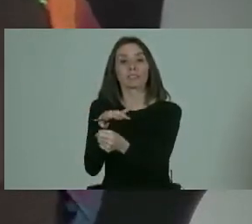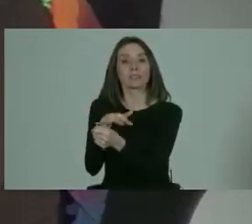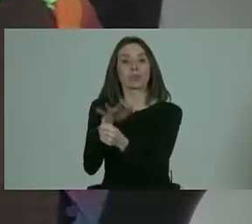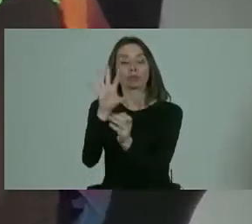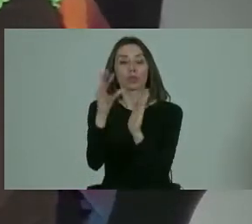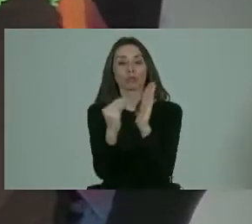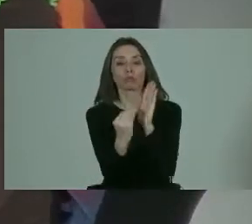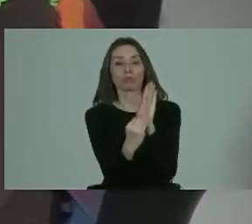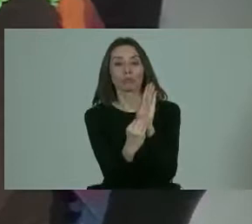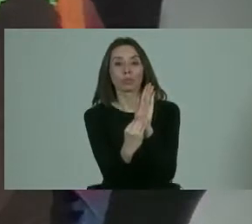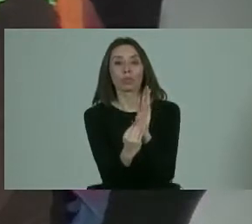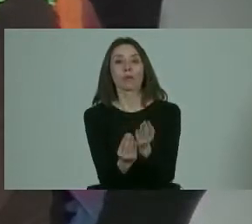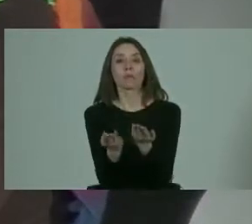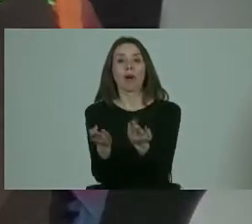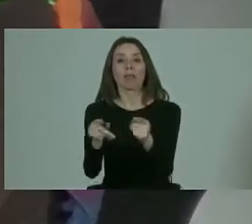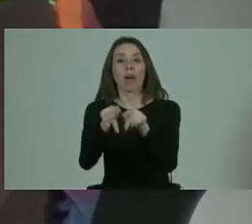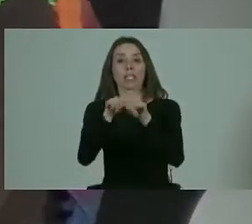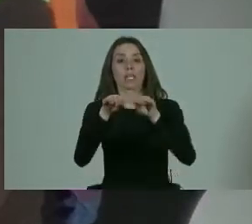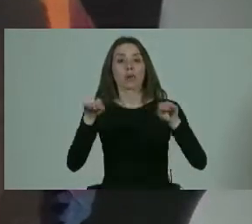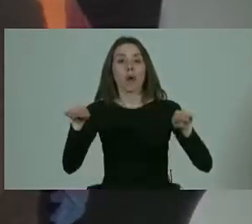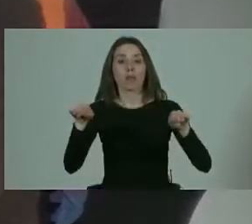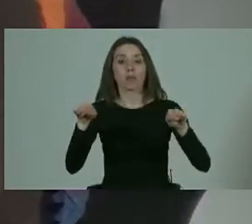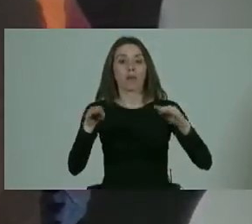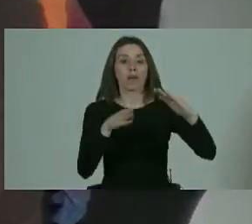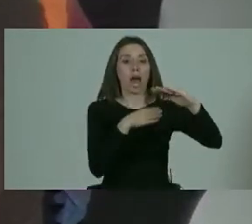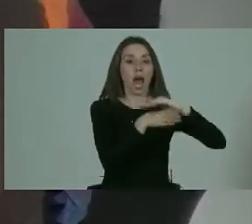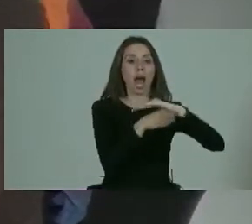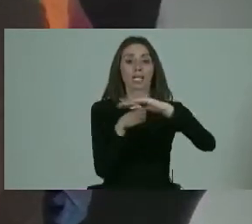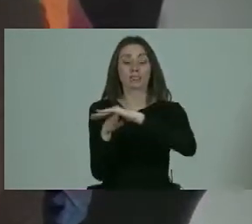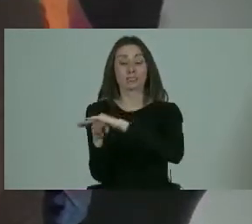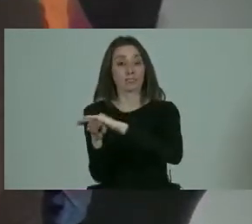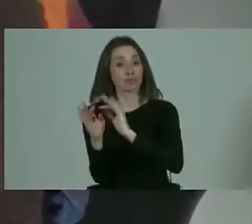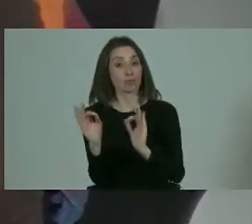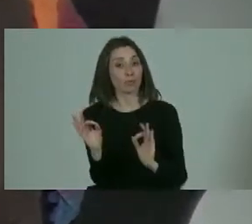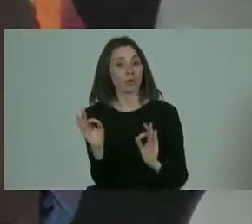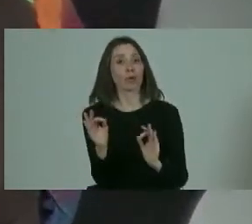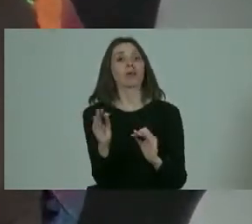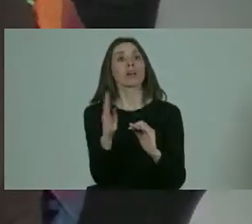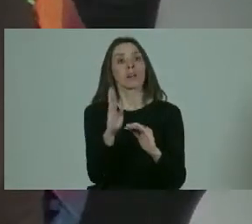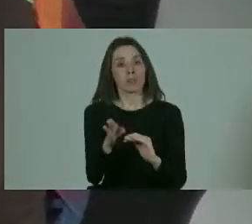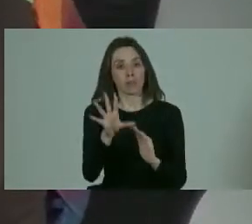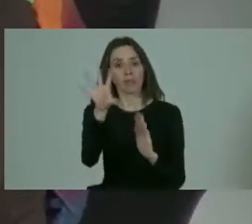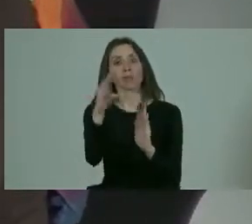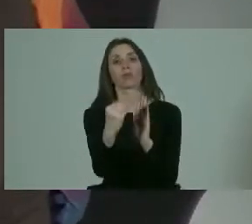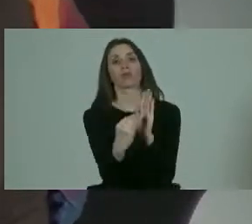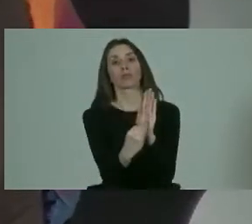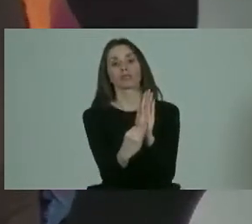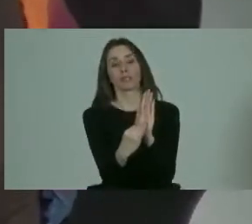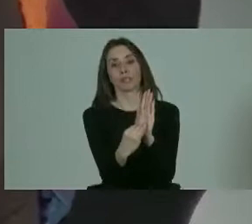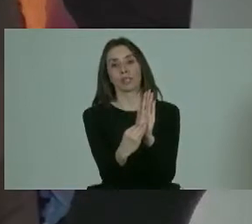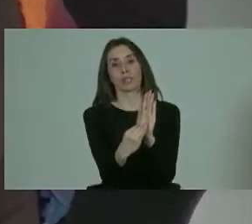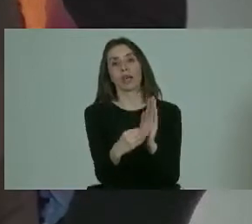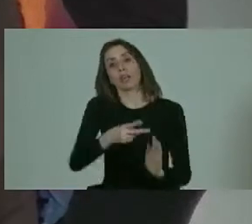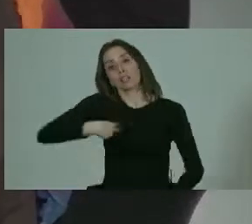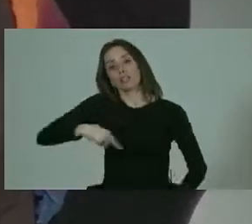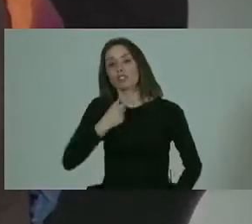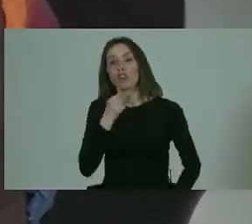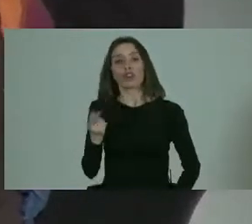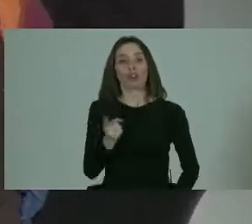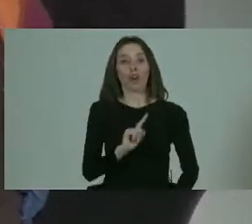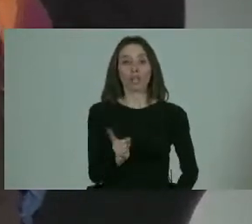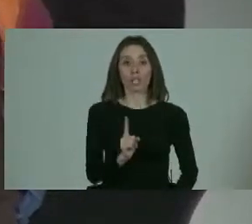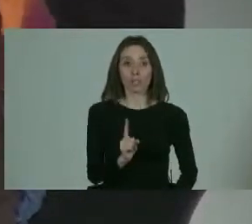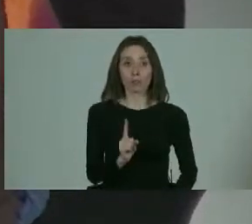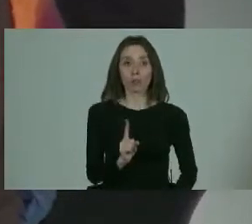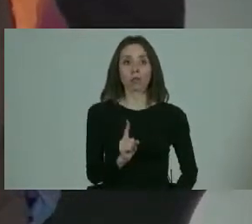generar condiciones de igualdad en el acceso debemos debemos considerarlos si bien no quisiéramos si bien